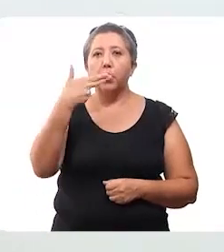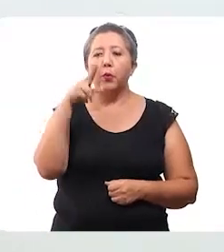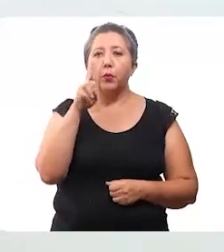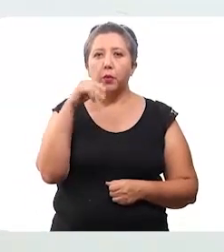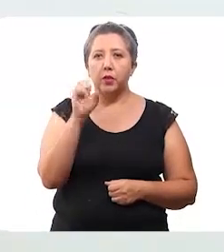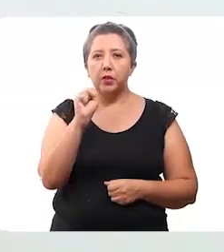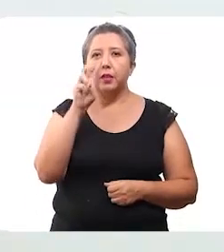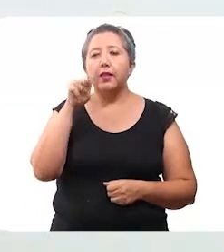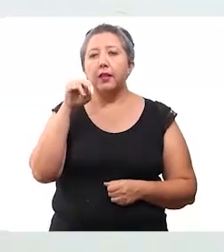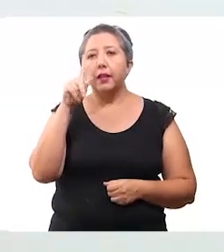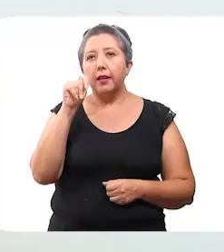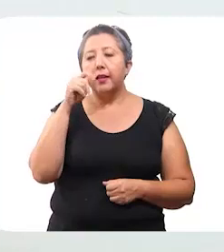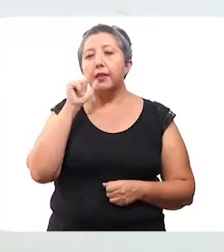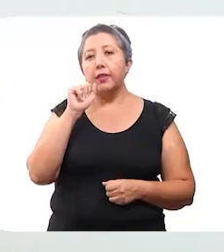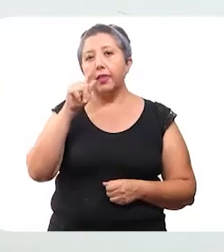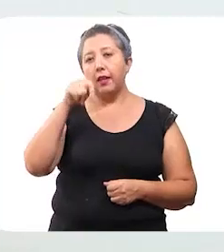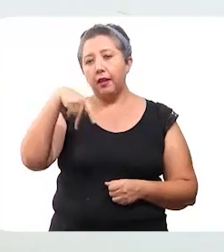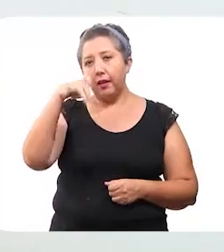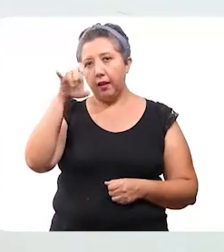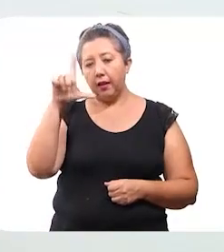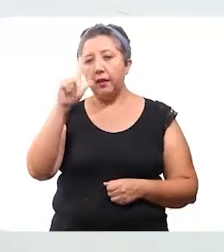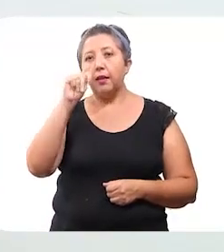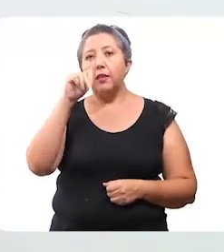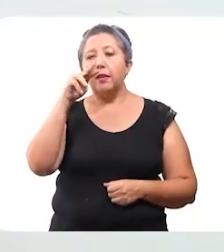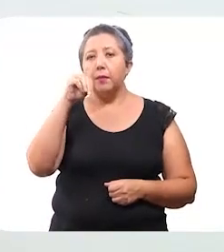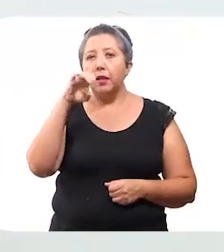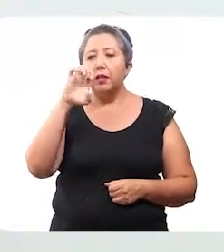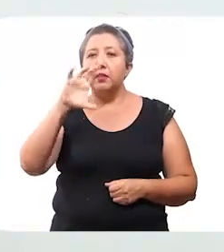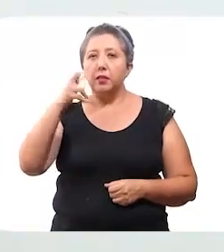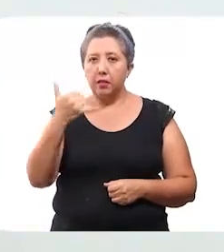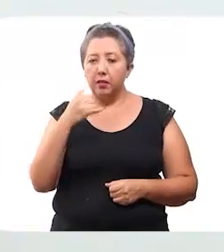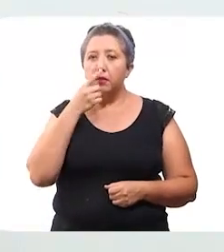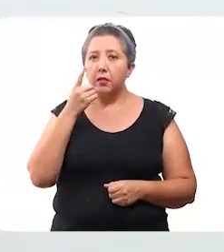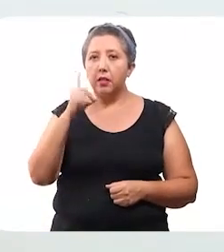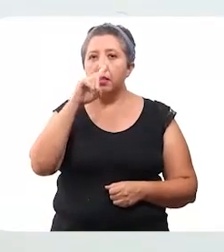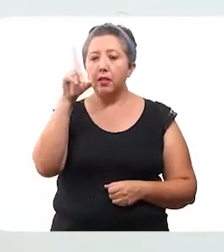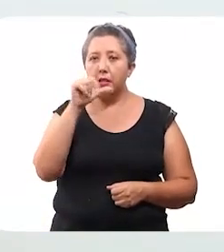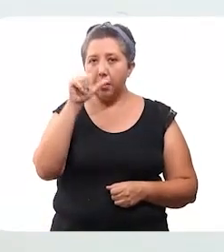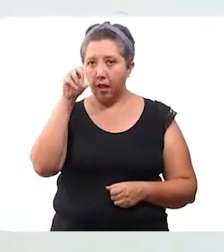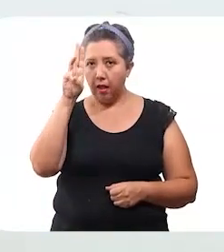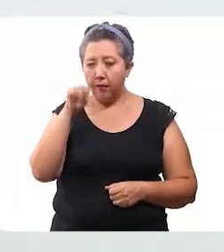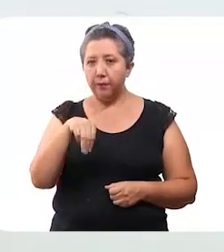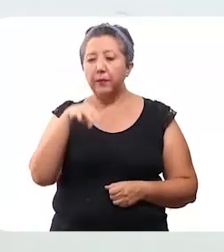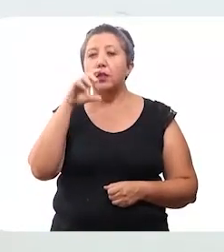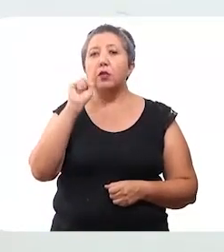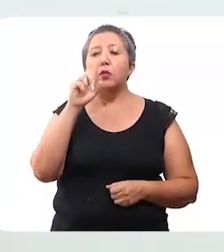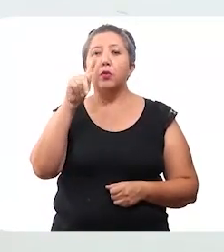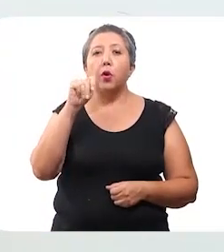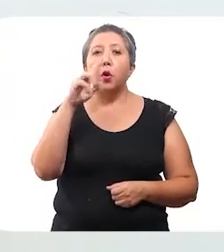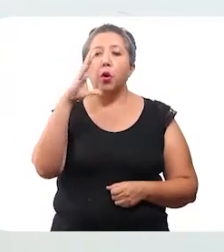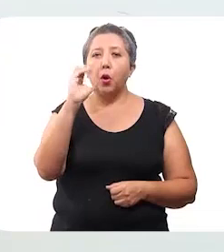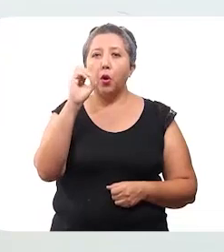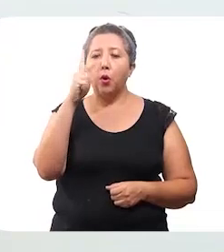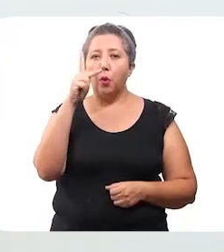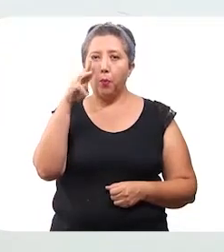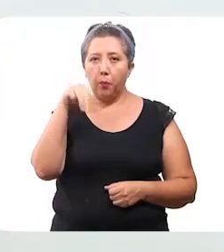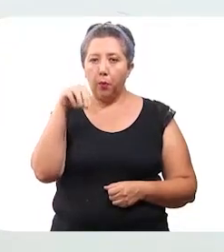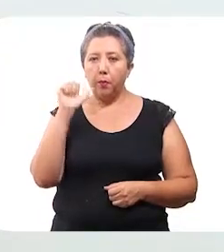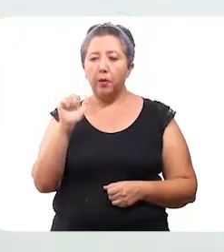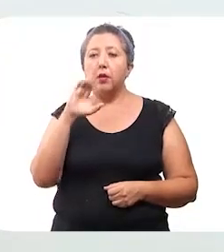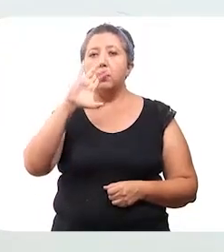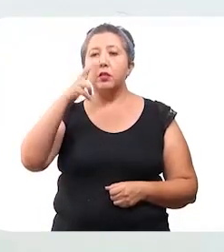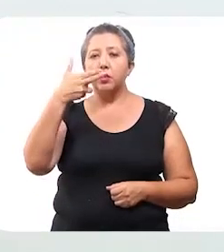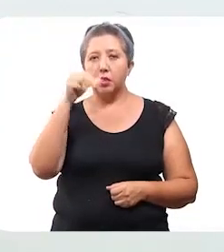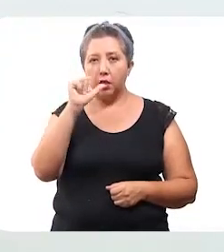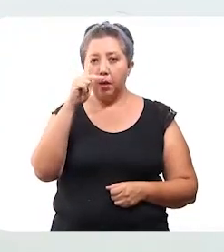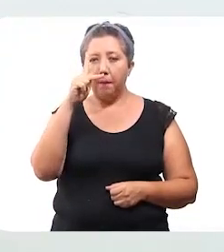Jují, Sanacat, Tepacán, Tecal de Venegas, Cantamayec, Sinanché, Xilam de Bravo, Zoncahuich, Copomá, Chumayel,